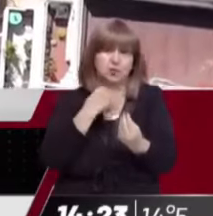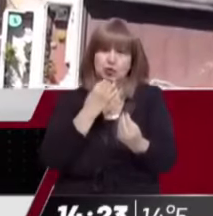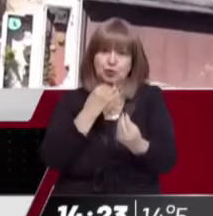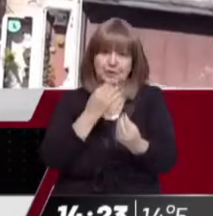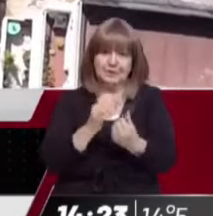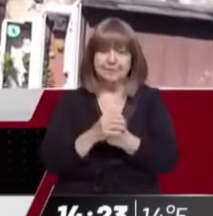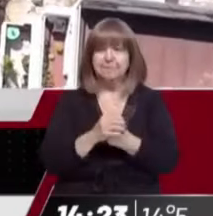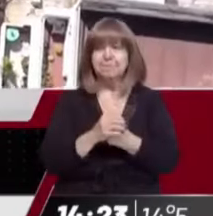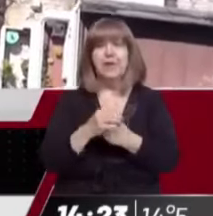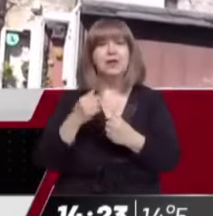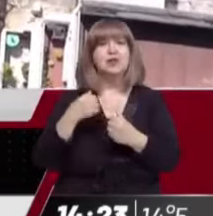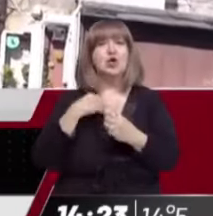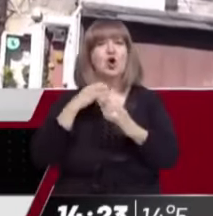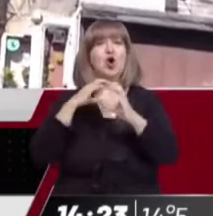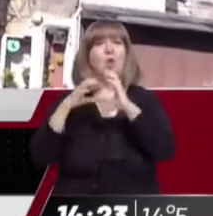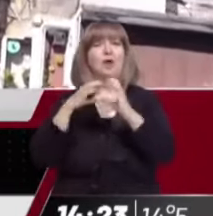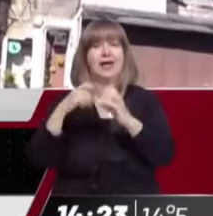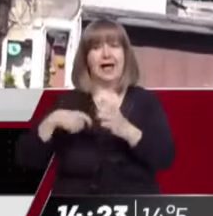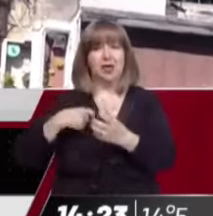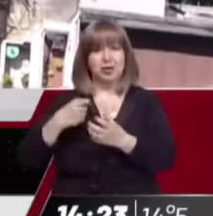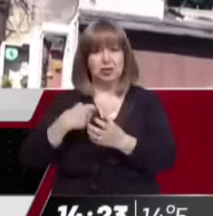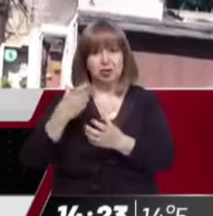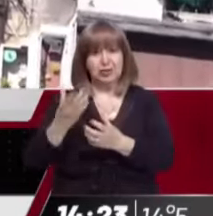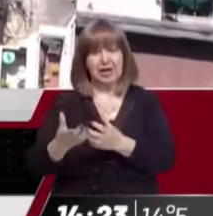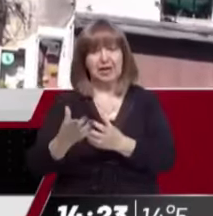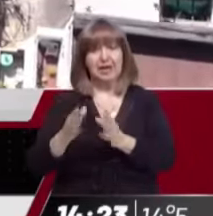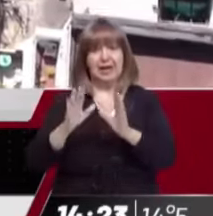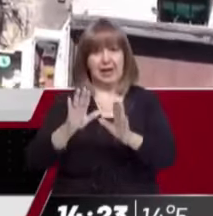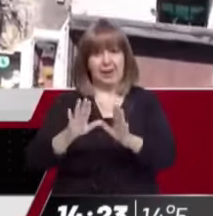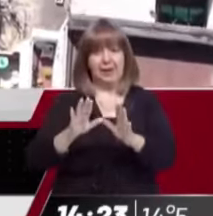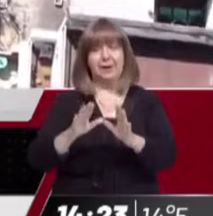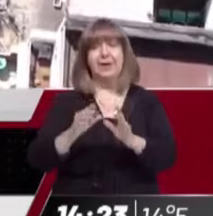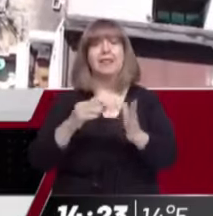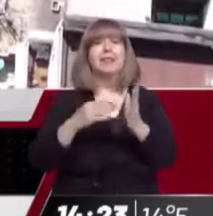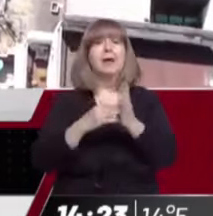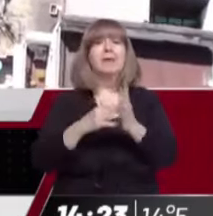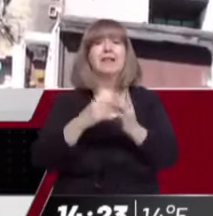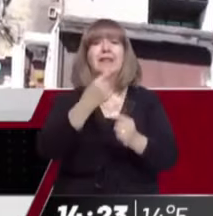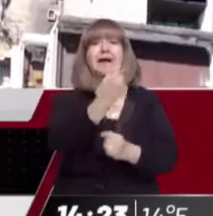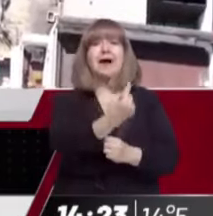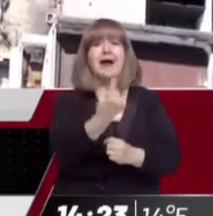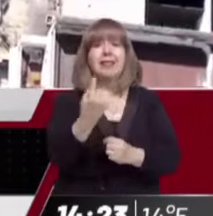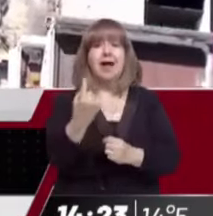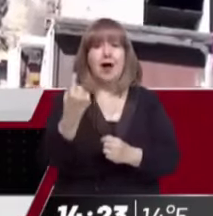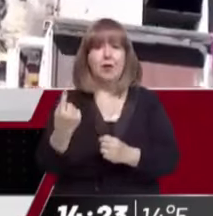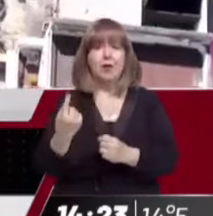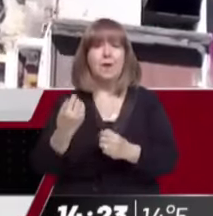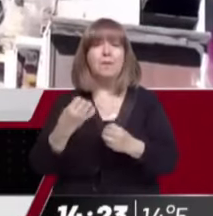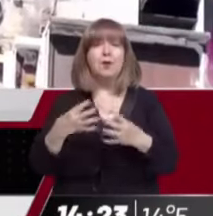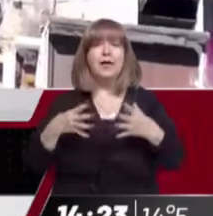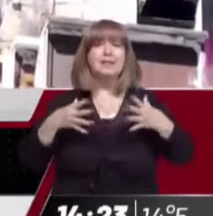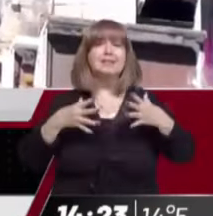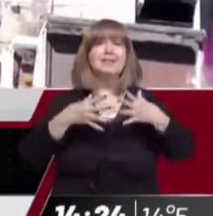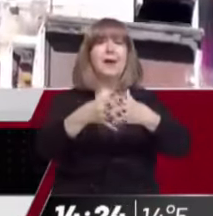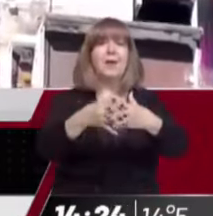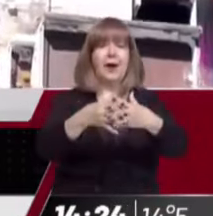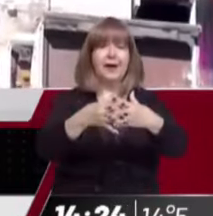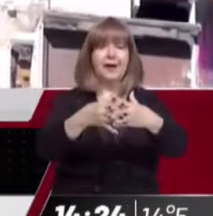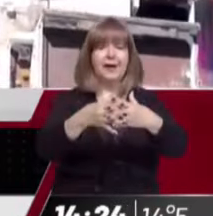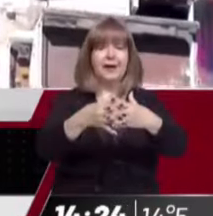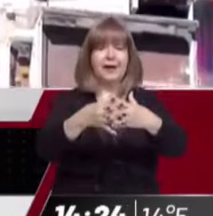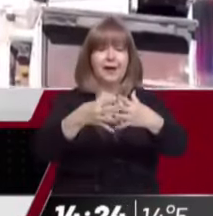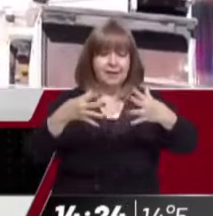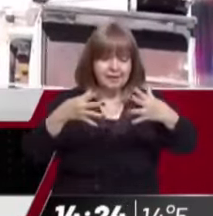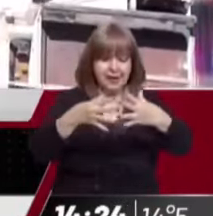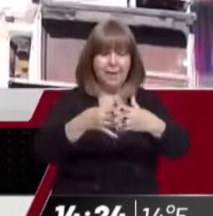Porque, o sea, también, realmente, volviendo al tema de las realidades de las diferentes personas, ¿por qué tendríamos que dificultarles